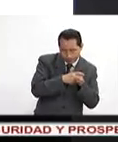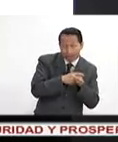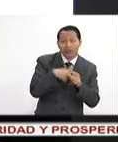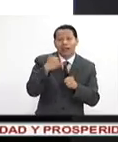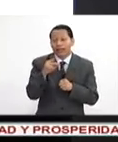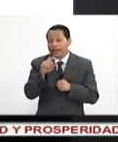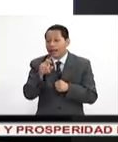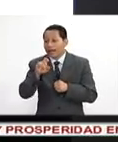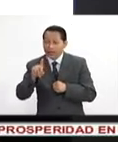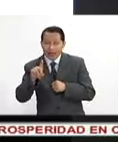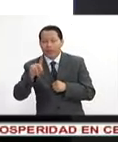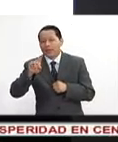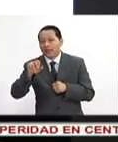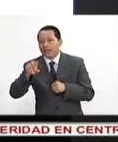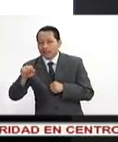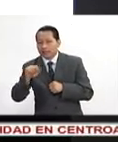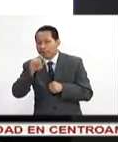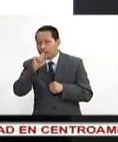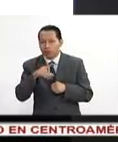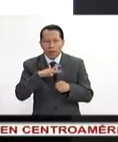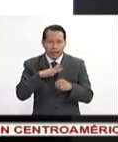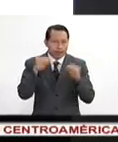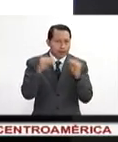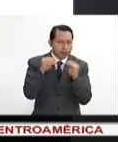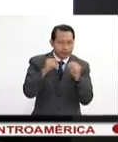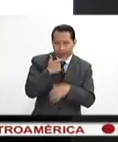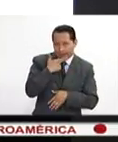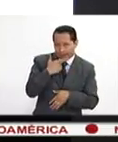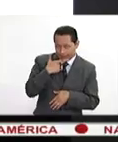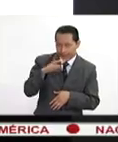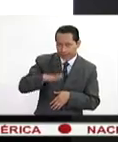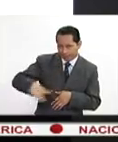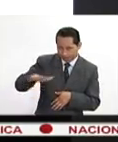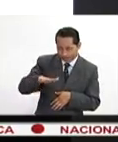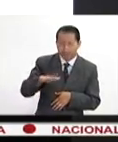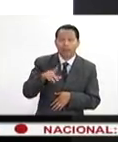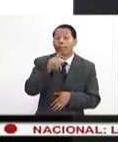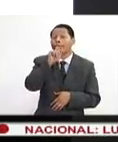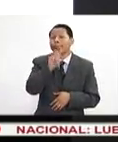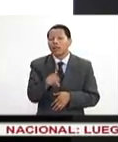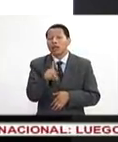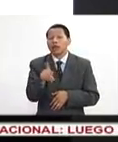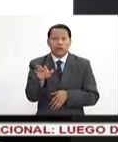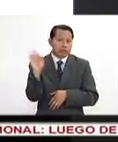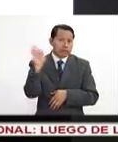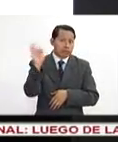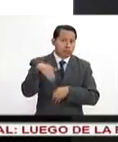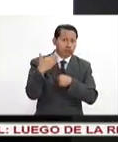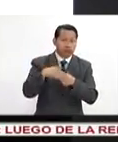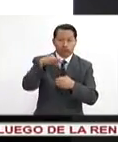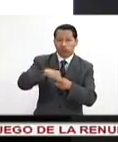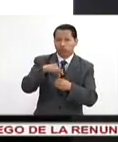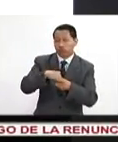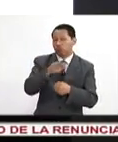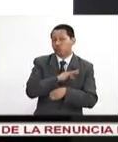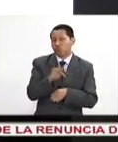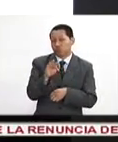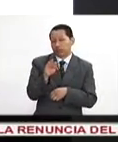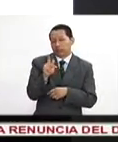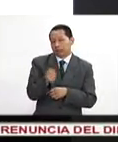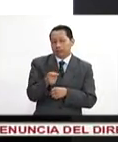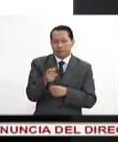David Davis y su equipo, que es parte de la negociación británica. Ahora, ¿podría haber otra elección en Reino Unido antes de 2020, que es